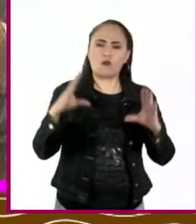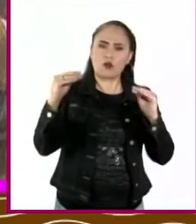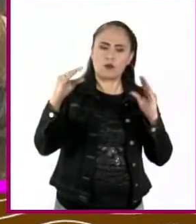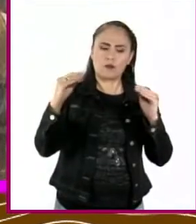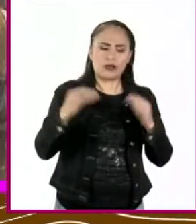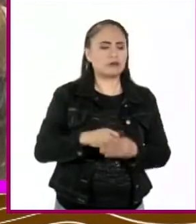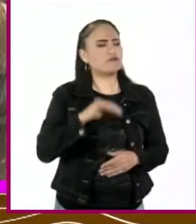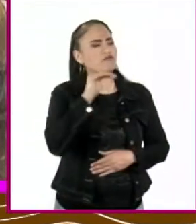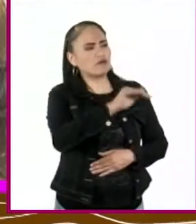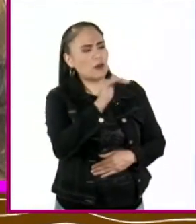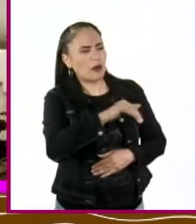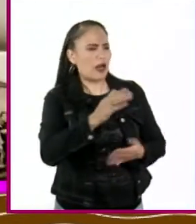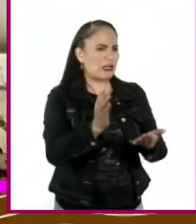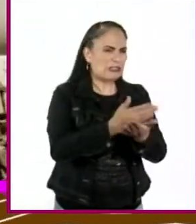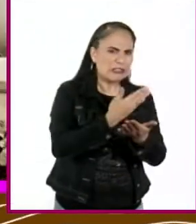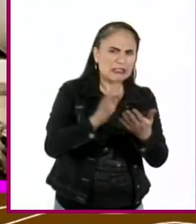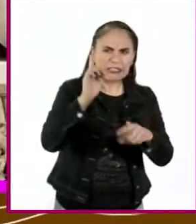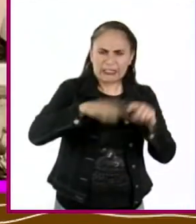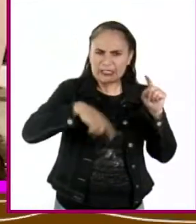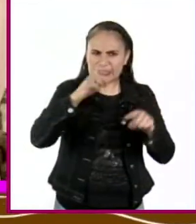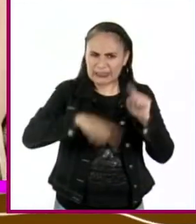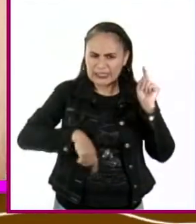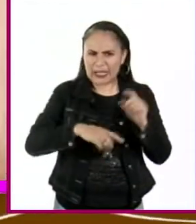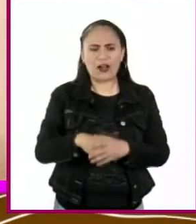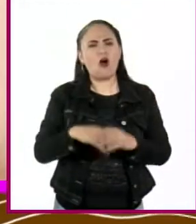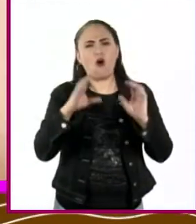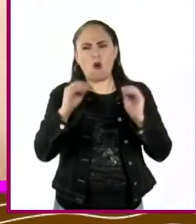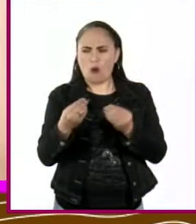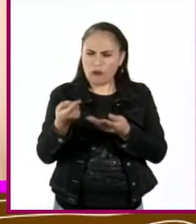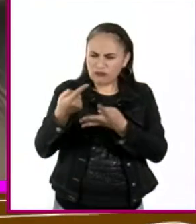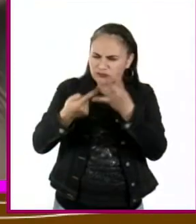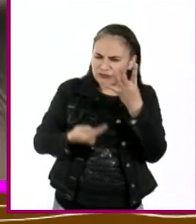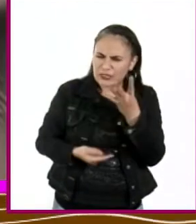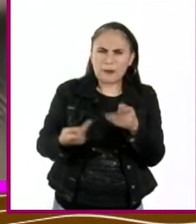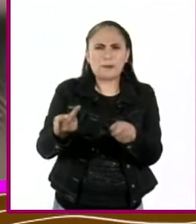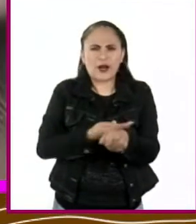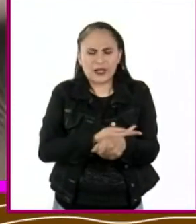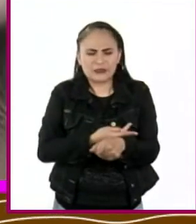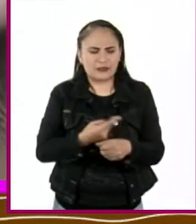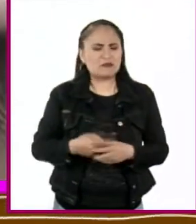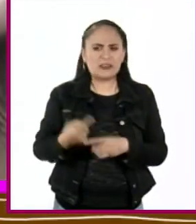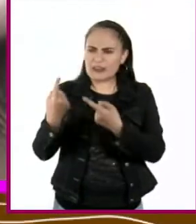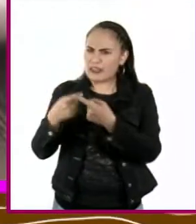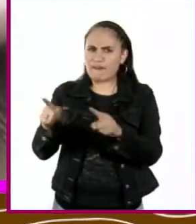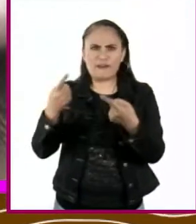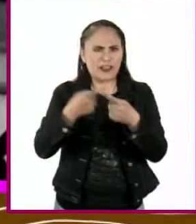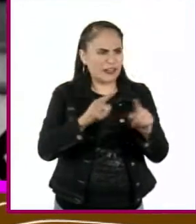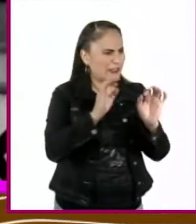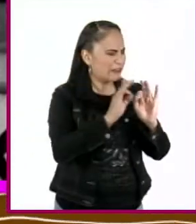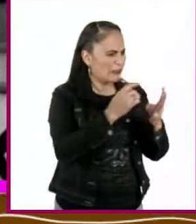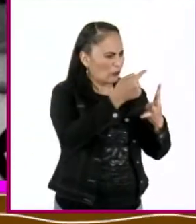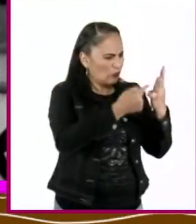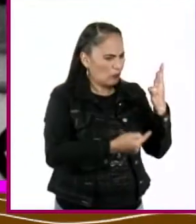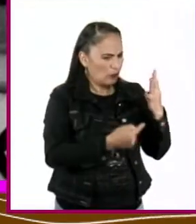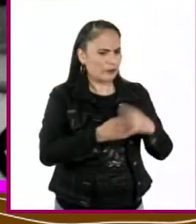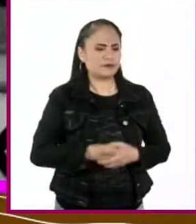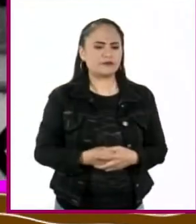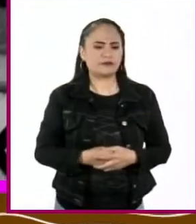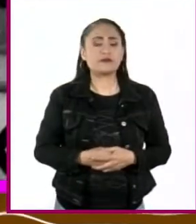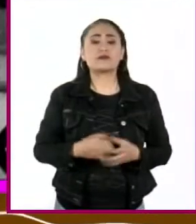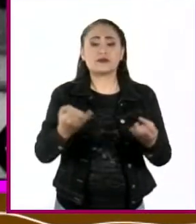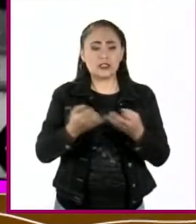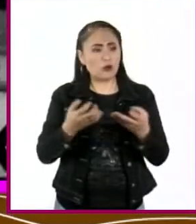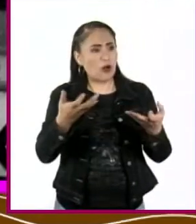recurrir, discriminar, trabajar con fuentes escurridizas, variadas, dispersas, cicatrices